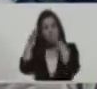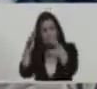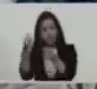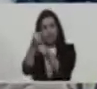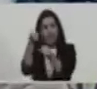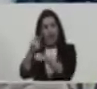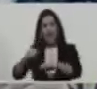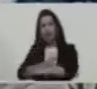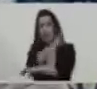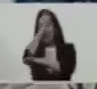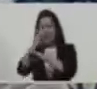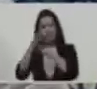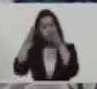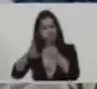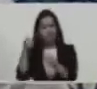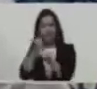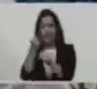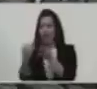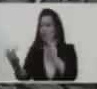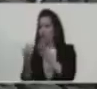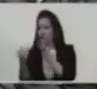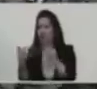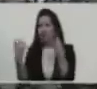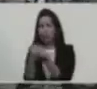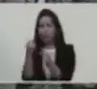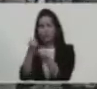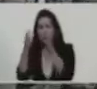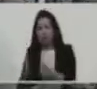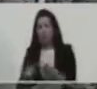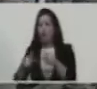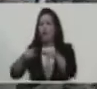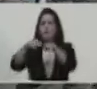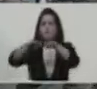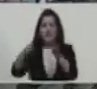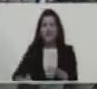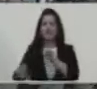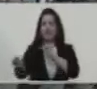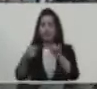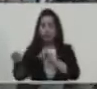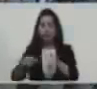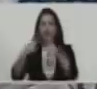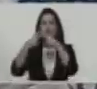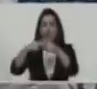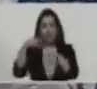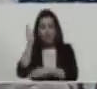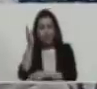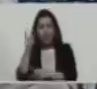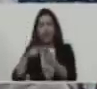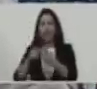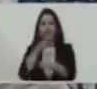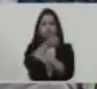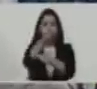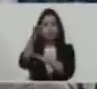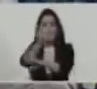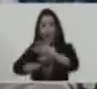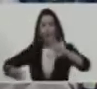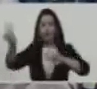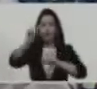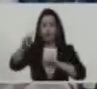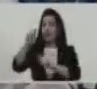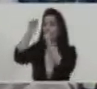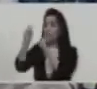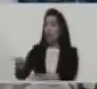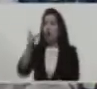completo, dialogando con la clase obrera, trabajando en los talleres, pateando nuestro país al compañero Manuel Fernández y